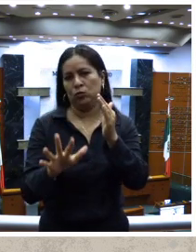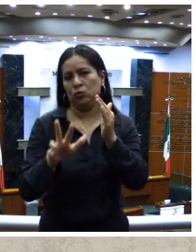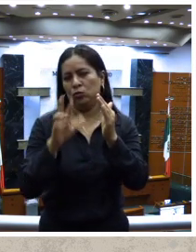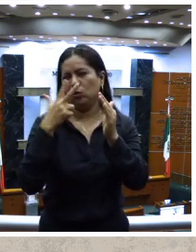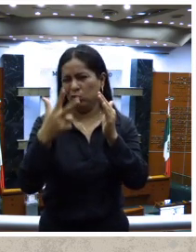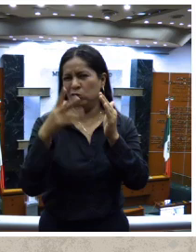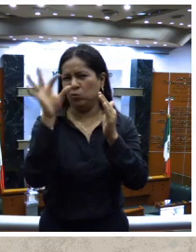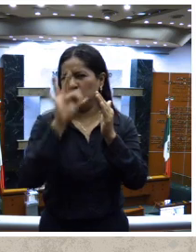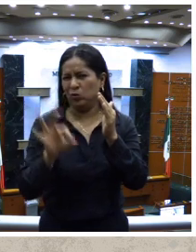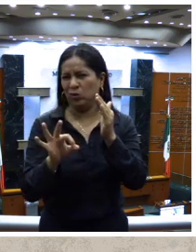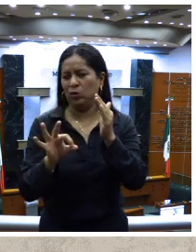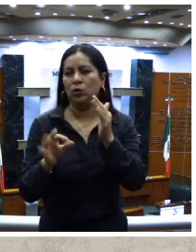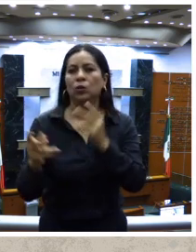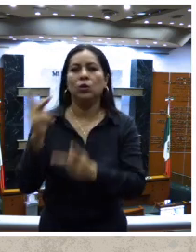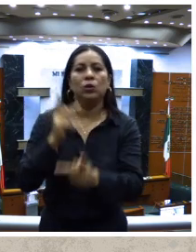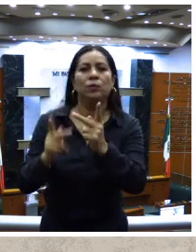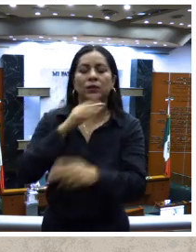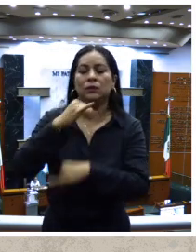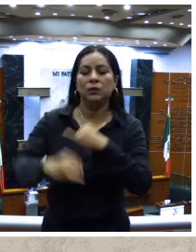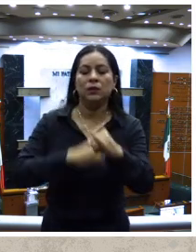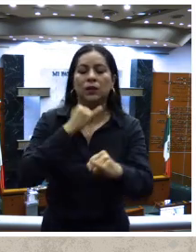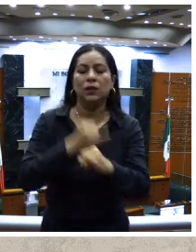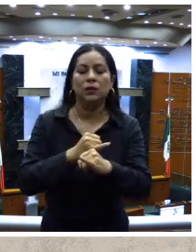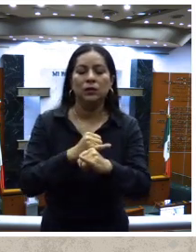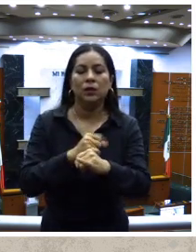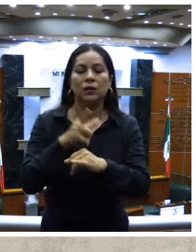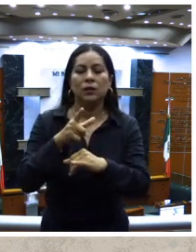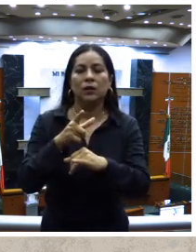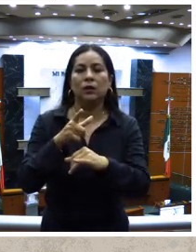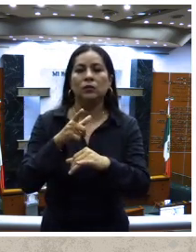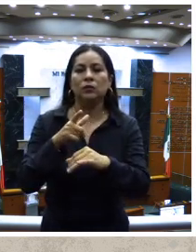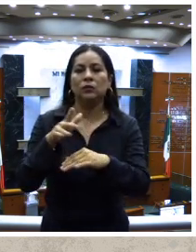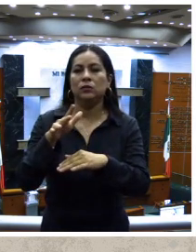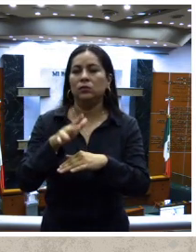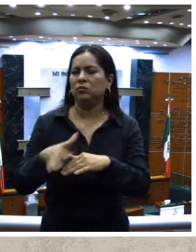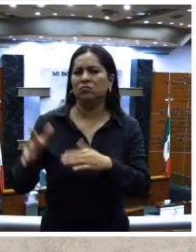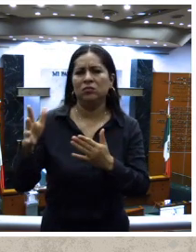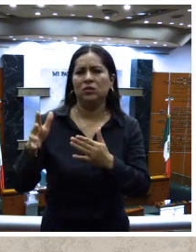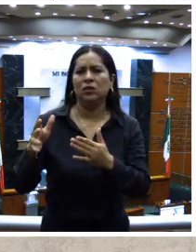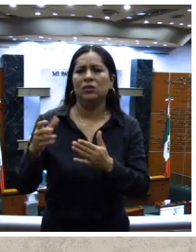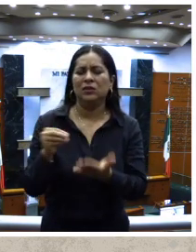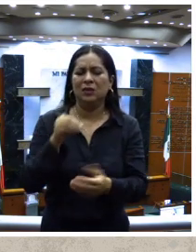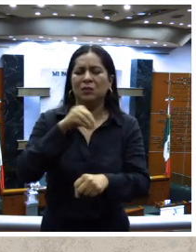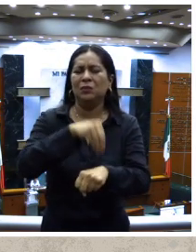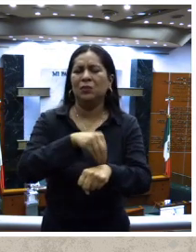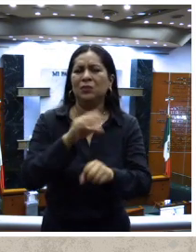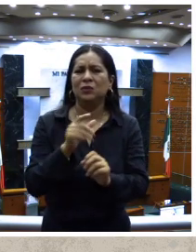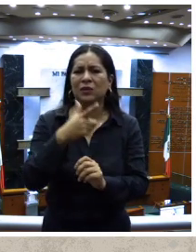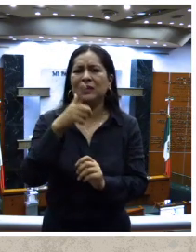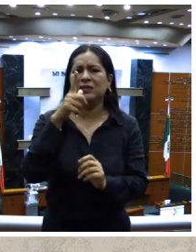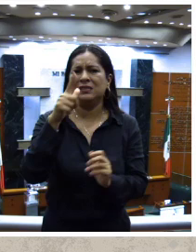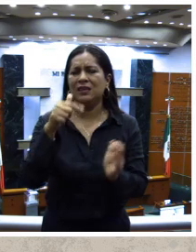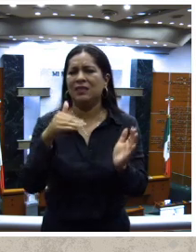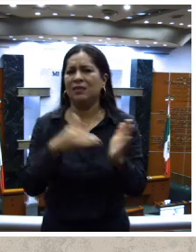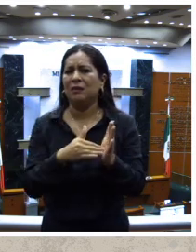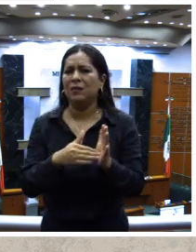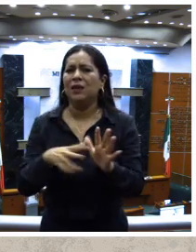5.8%, y el crédito internacional de las entidades públicas financieras se situó en